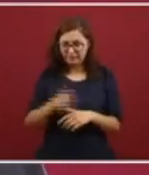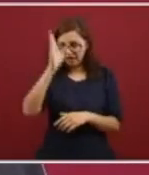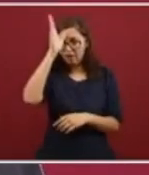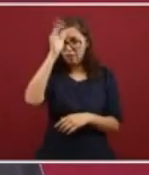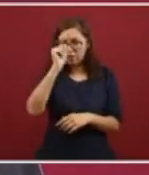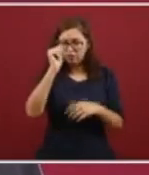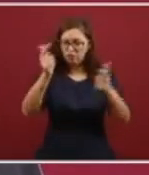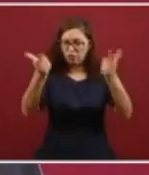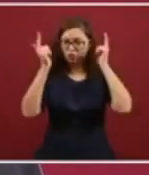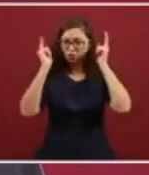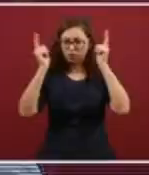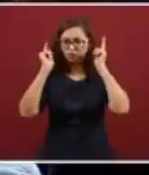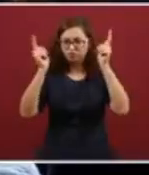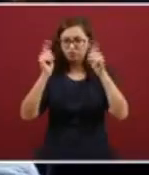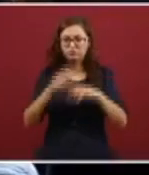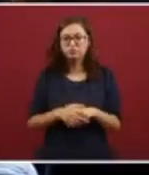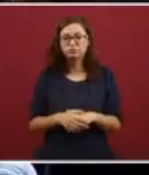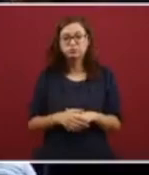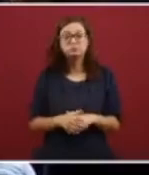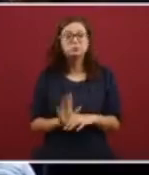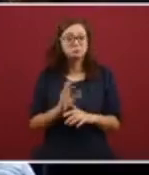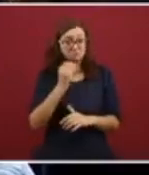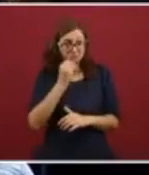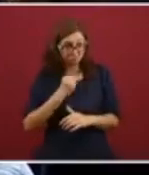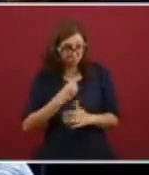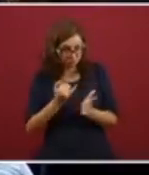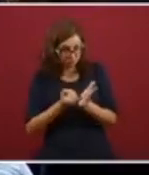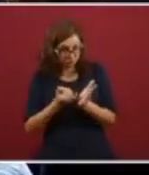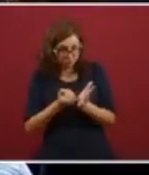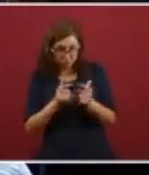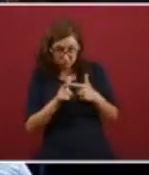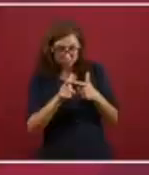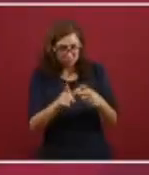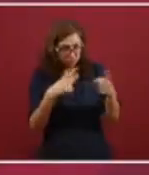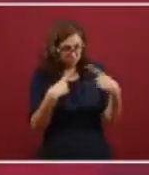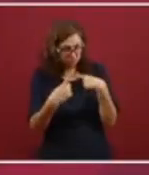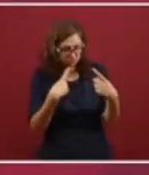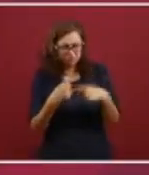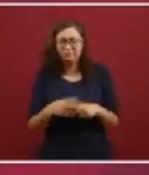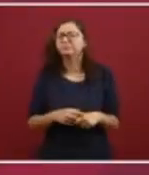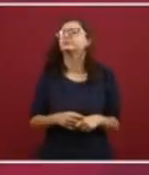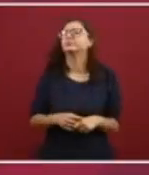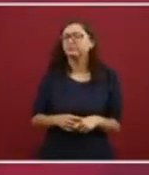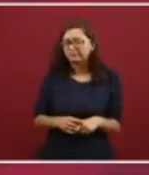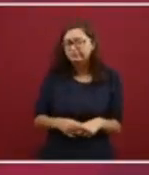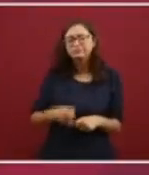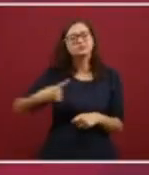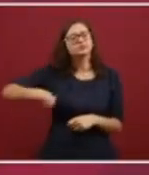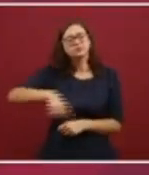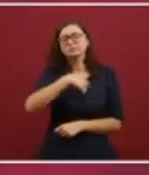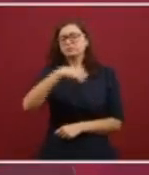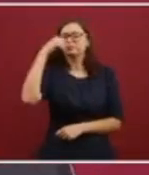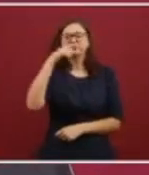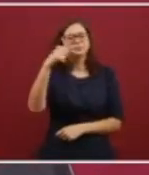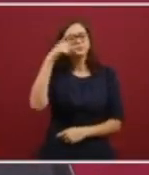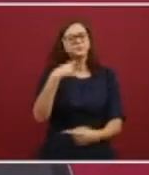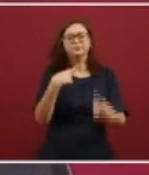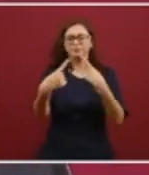acuerdo. Pero seguirían negociando aunque estén los aranceles. Sí, nosotros vamos al diálogo.